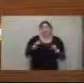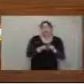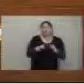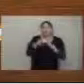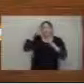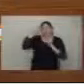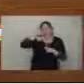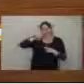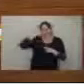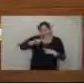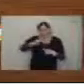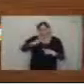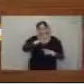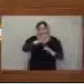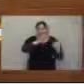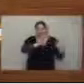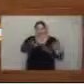Segovia, 123,